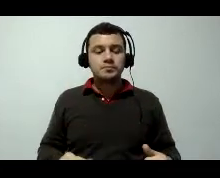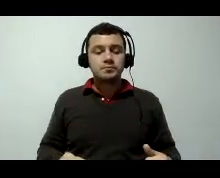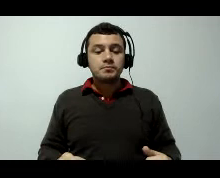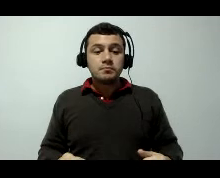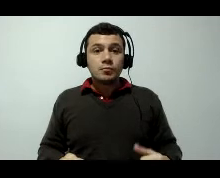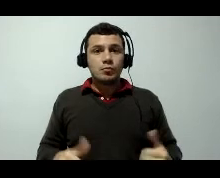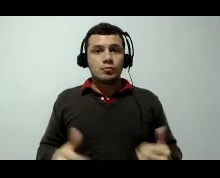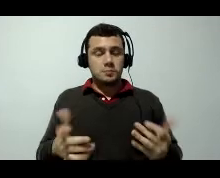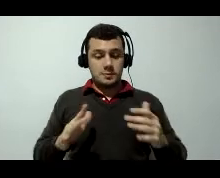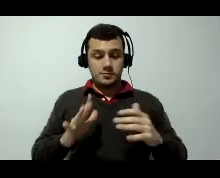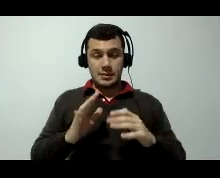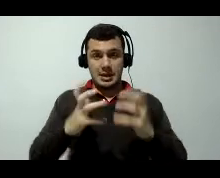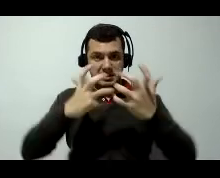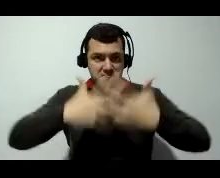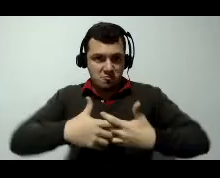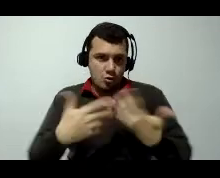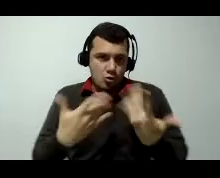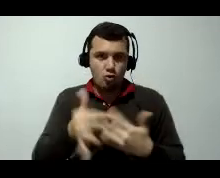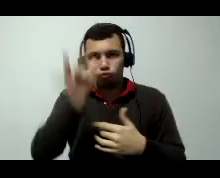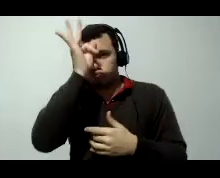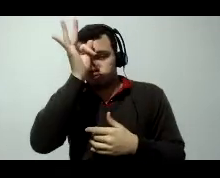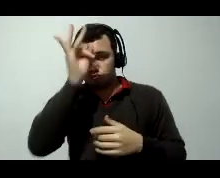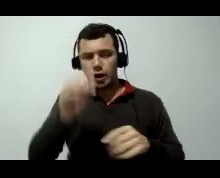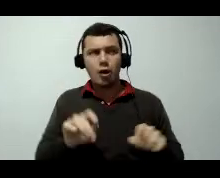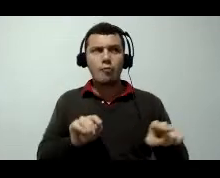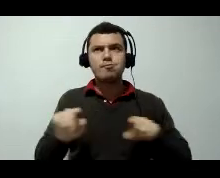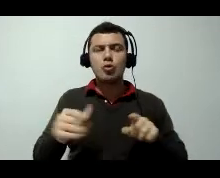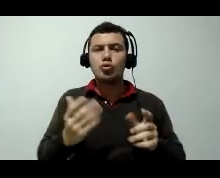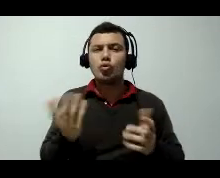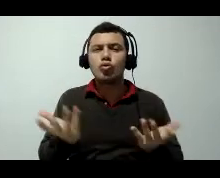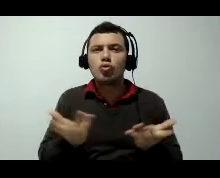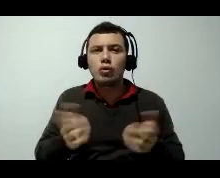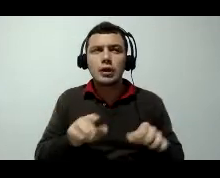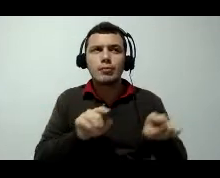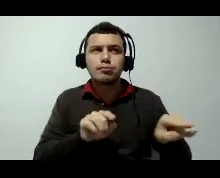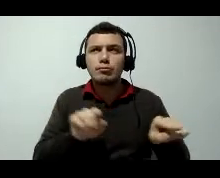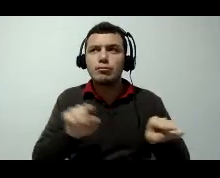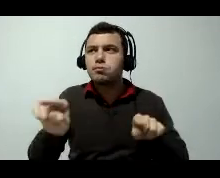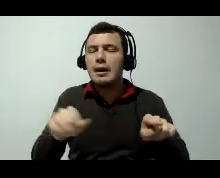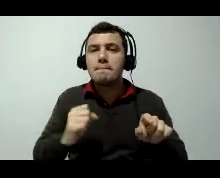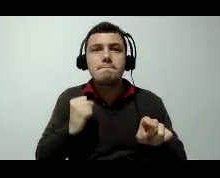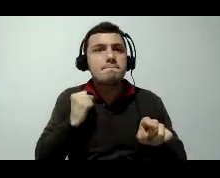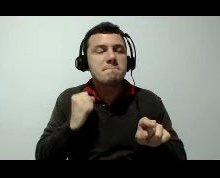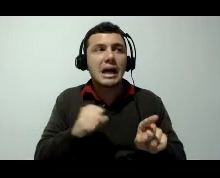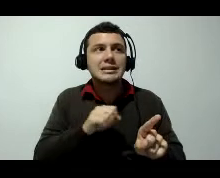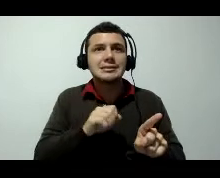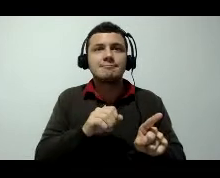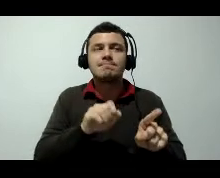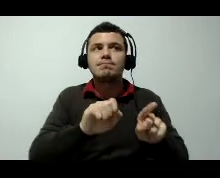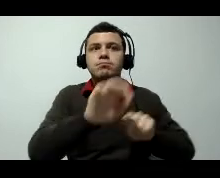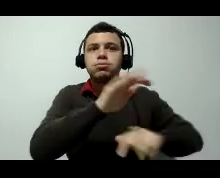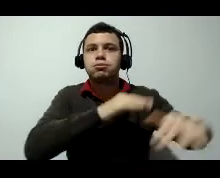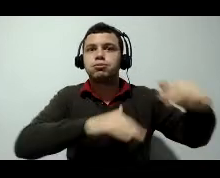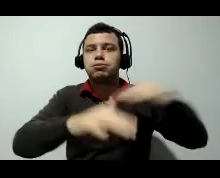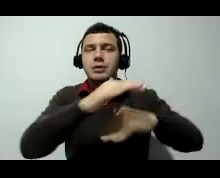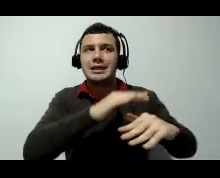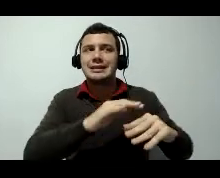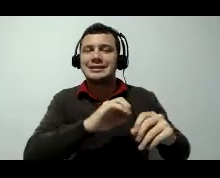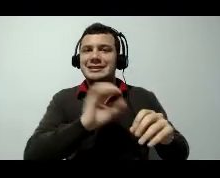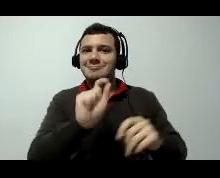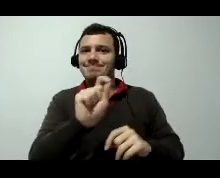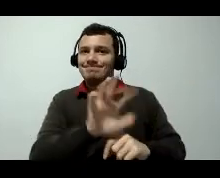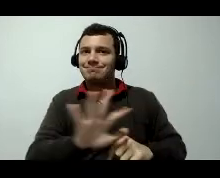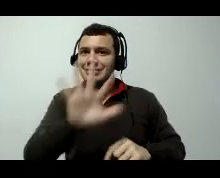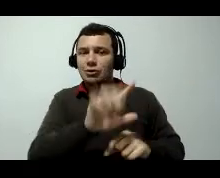decía ahora, es algo que estamos escuchando mucho en estos momentos en las noticias, se habla de una primera línea, o sea, esas primeras líneas